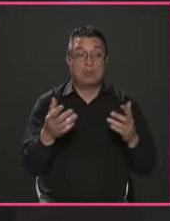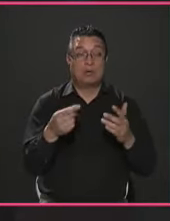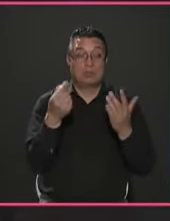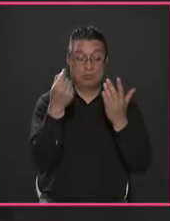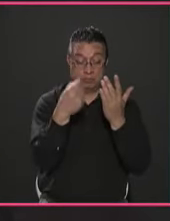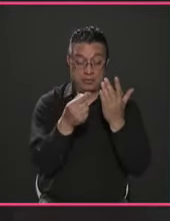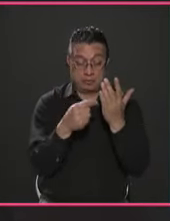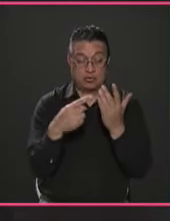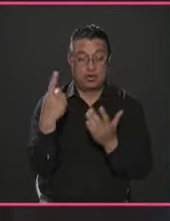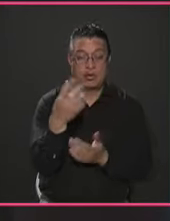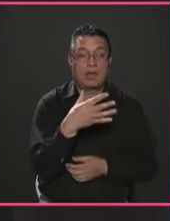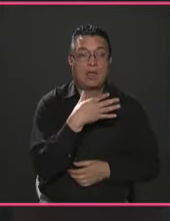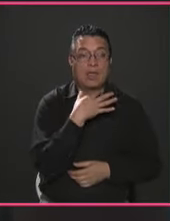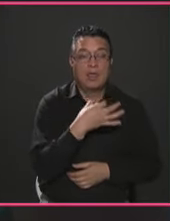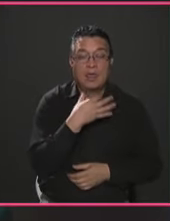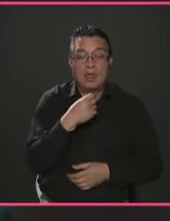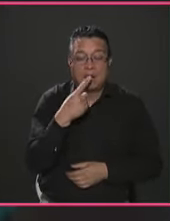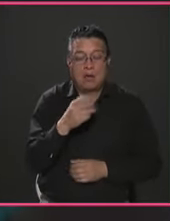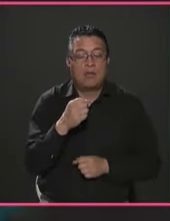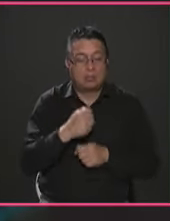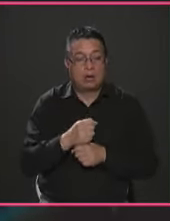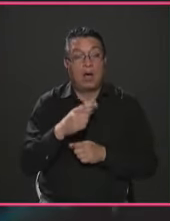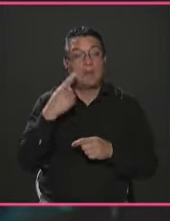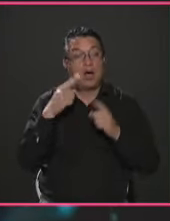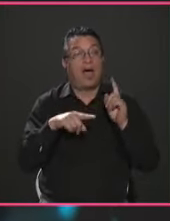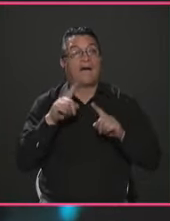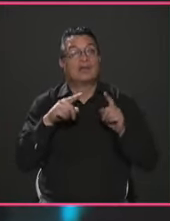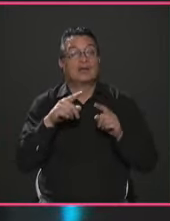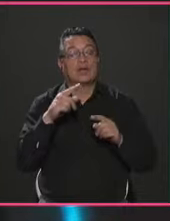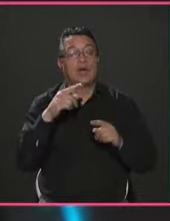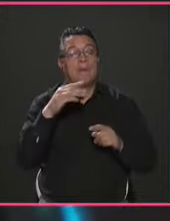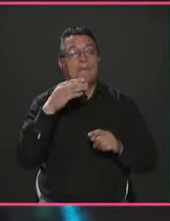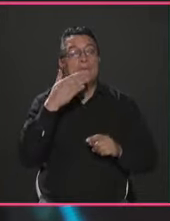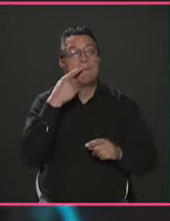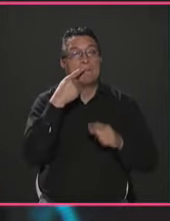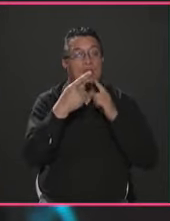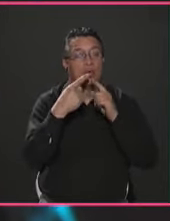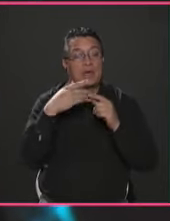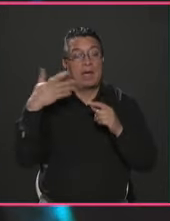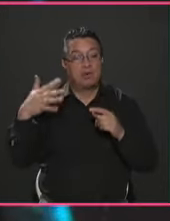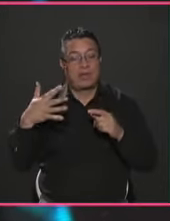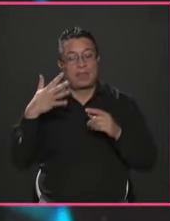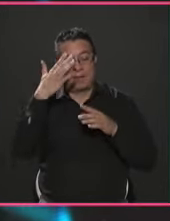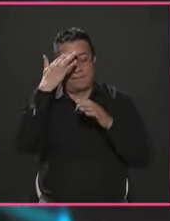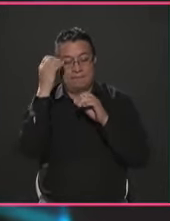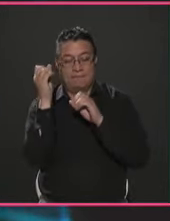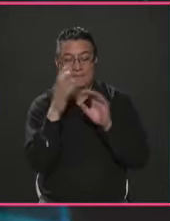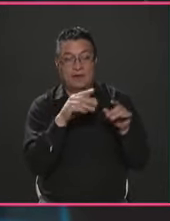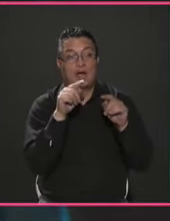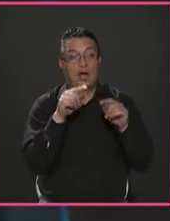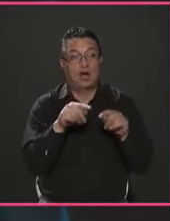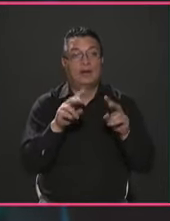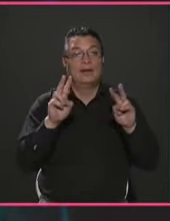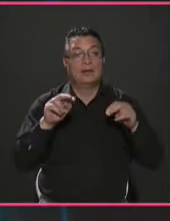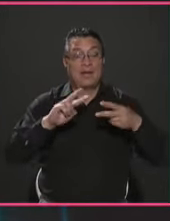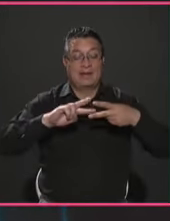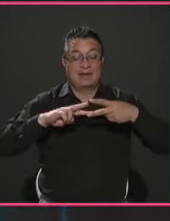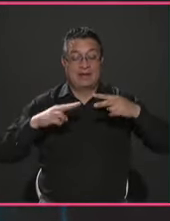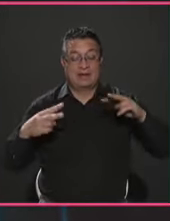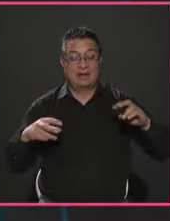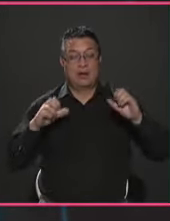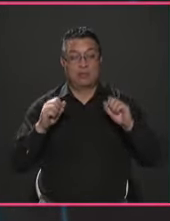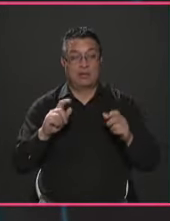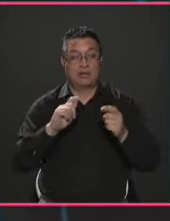adictivos como los que hemos visto acá muchas veces se saltan algunas preguntas fundamentales hoy la edición genética por ejemplo puede